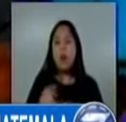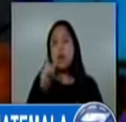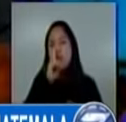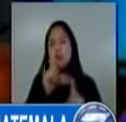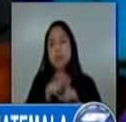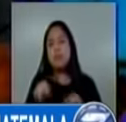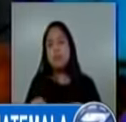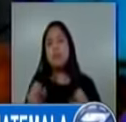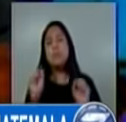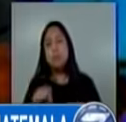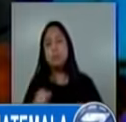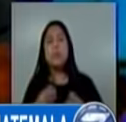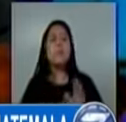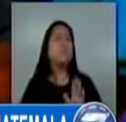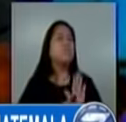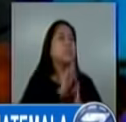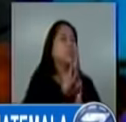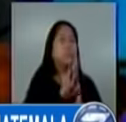tan ansiado desarrollo